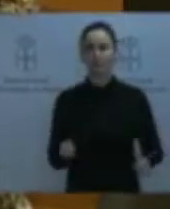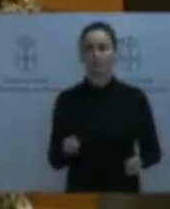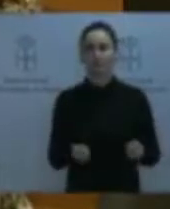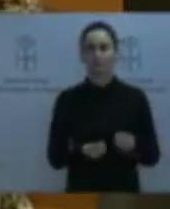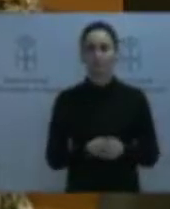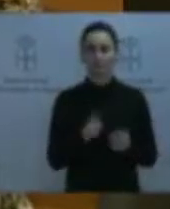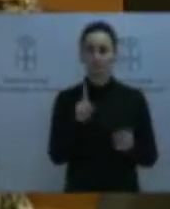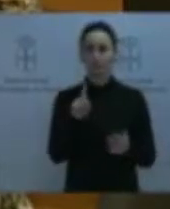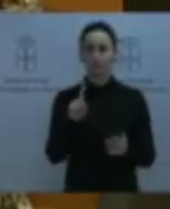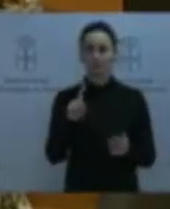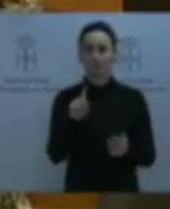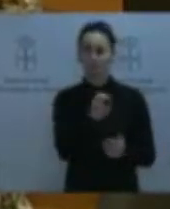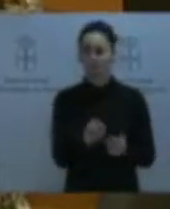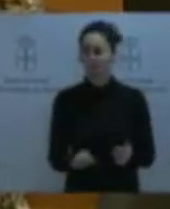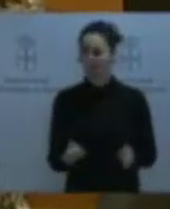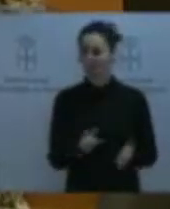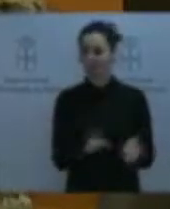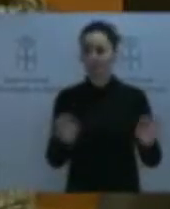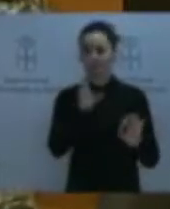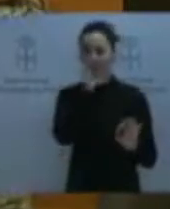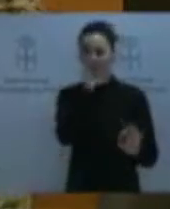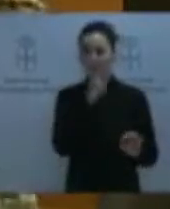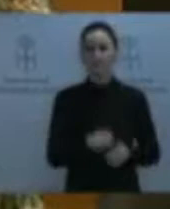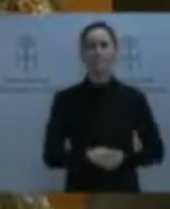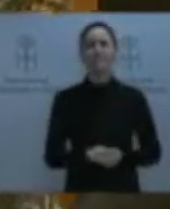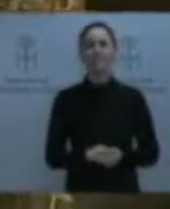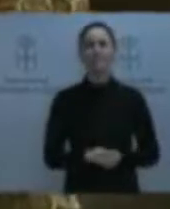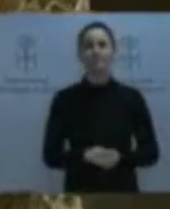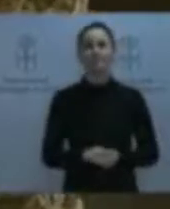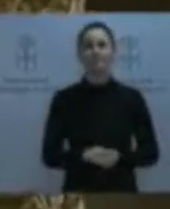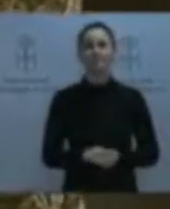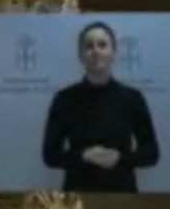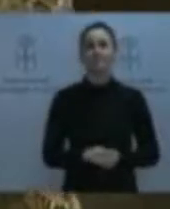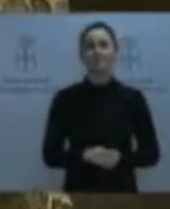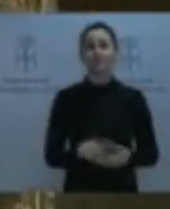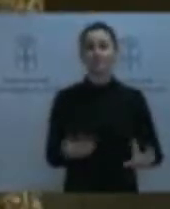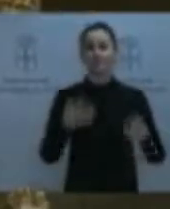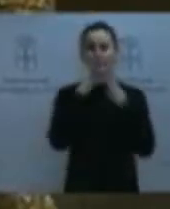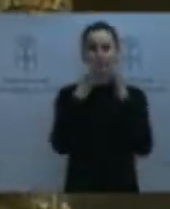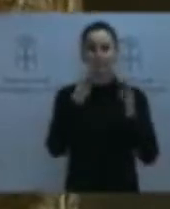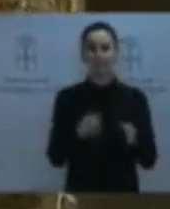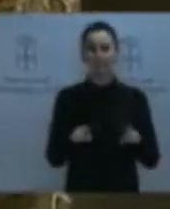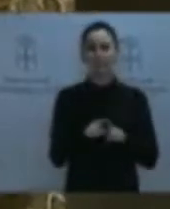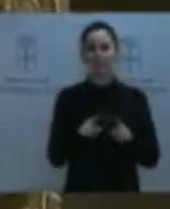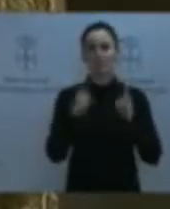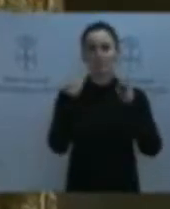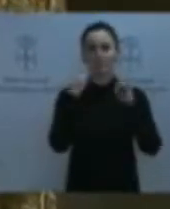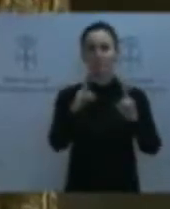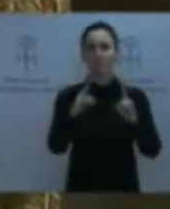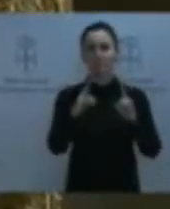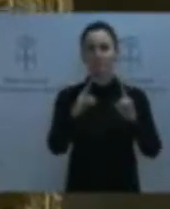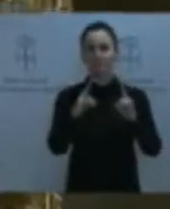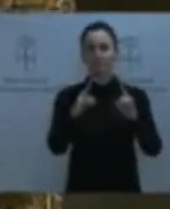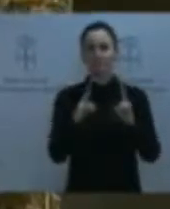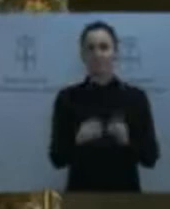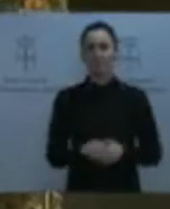el 0,86%. La situación realmente discriminatoria de la ganadería extensiva está clara, porque no tiene